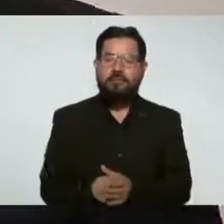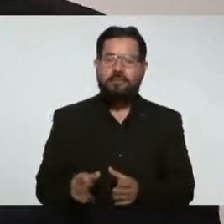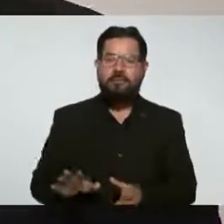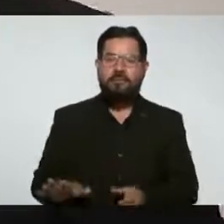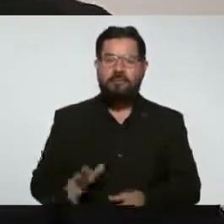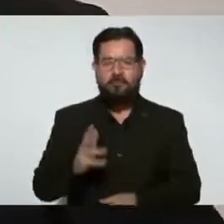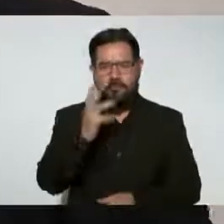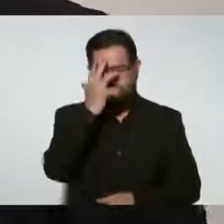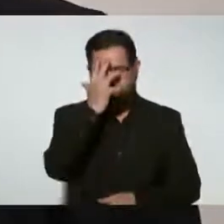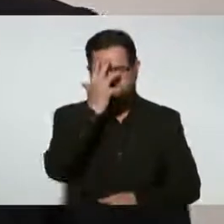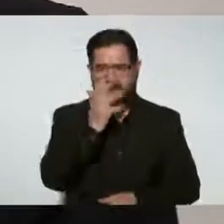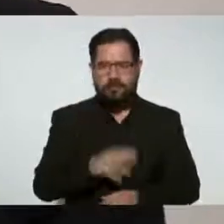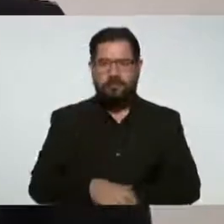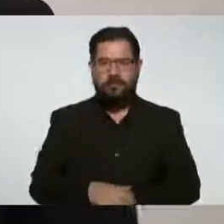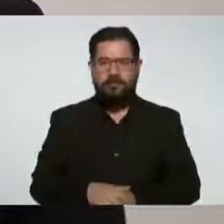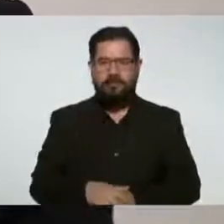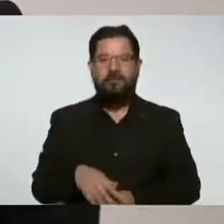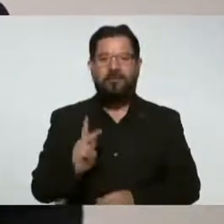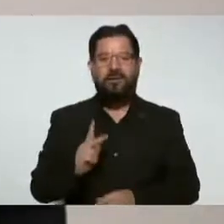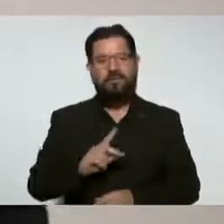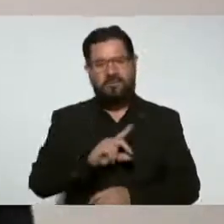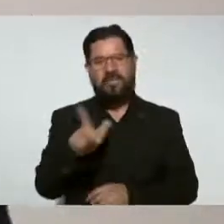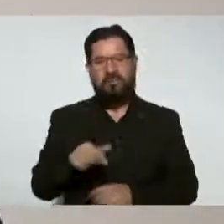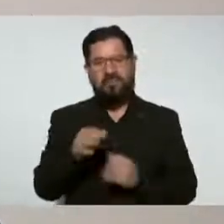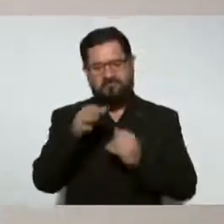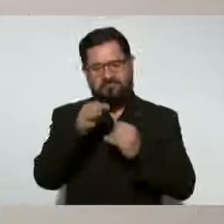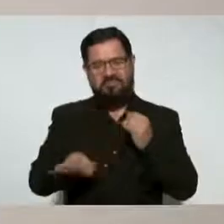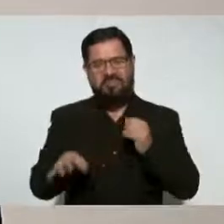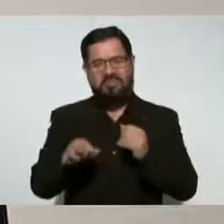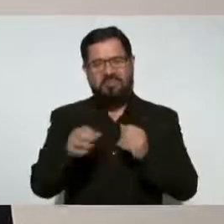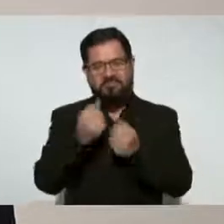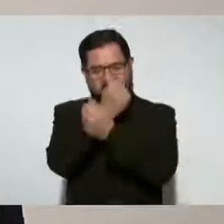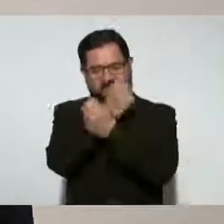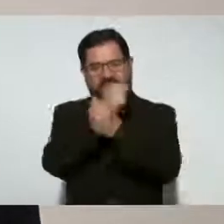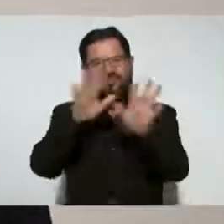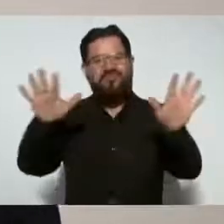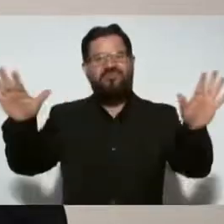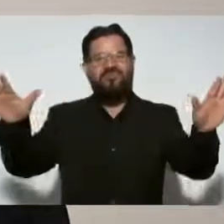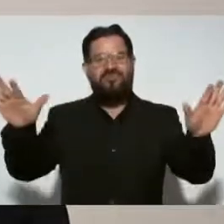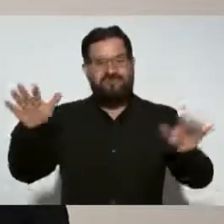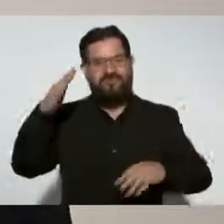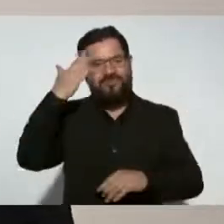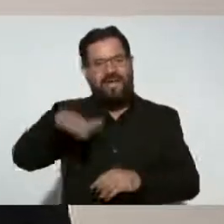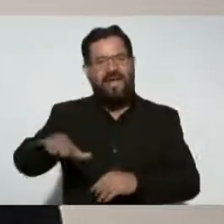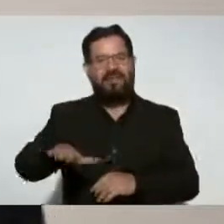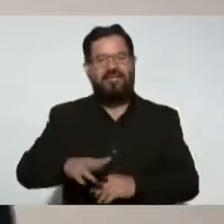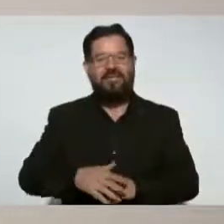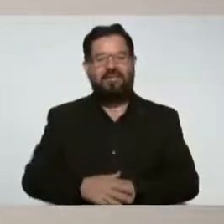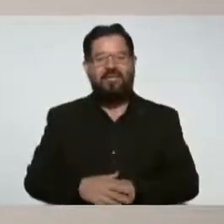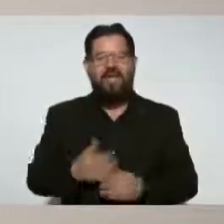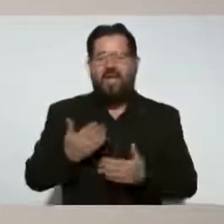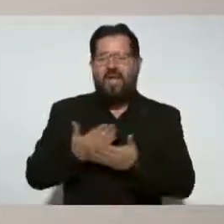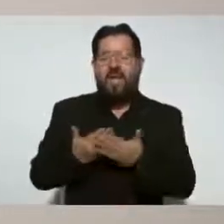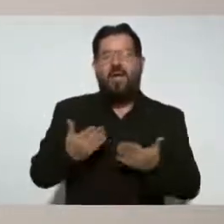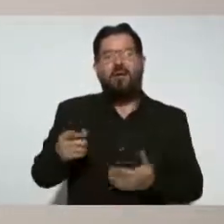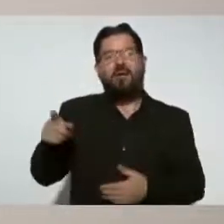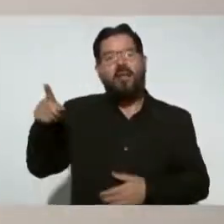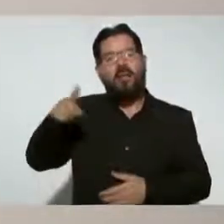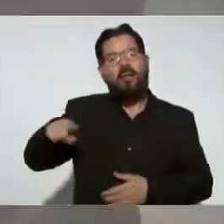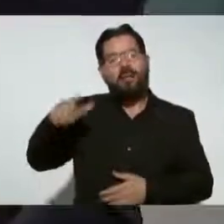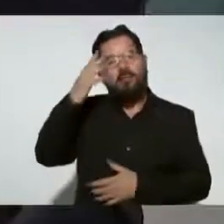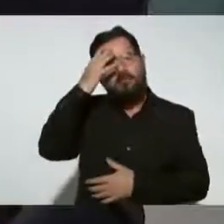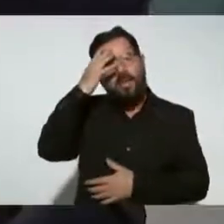pero al final todo se sabe y están pagando, están